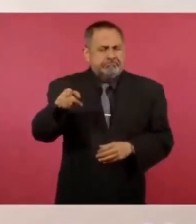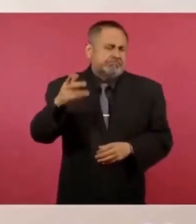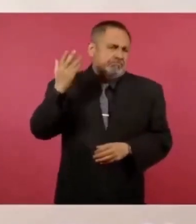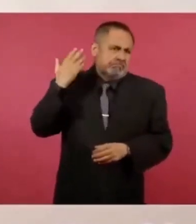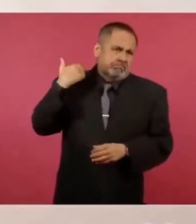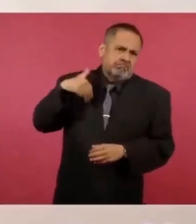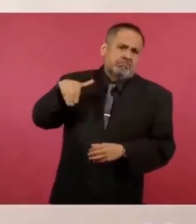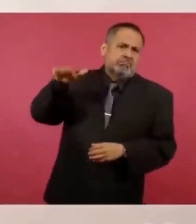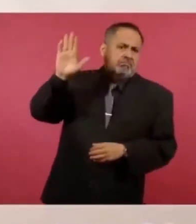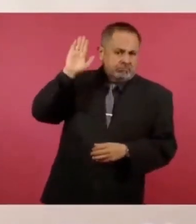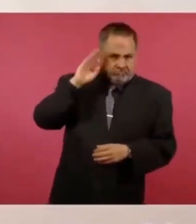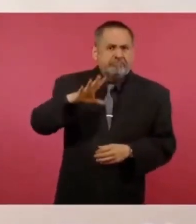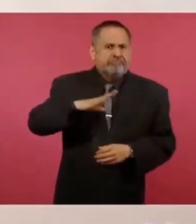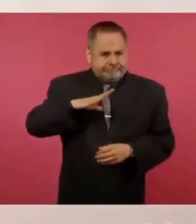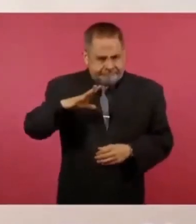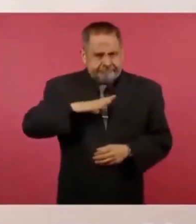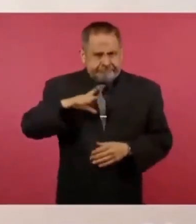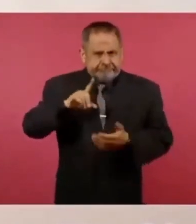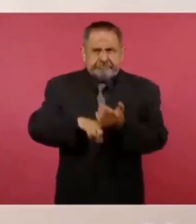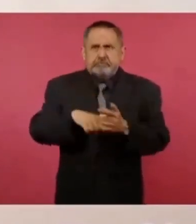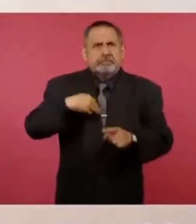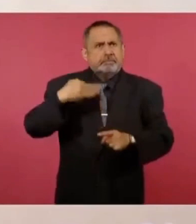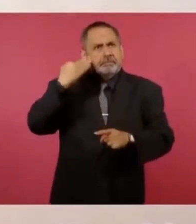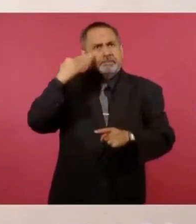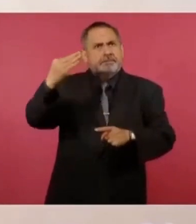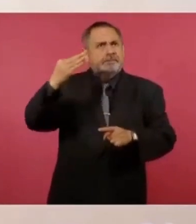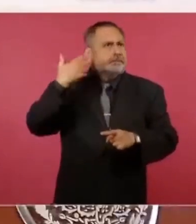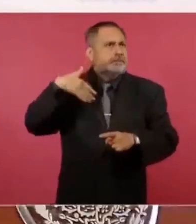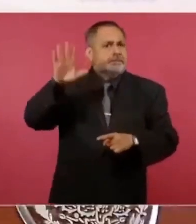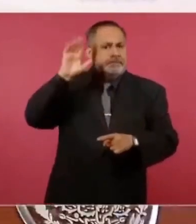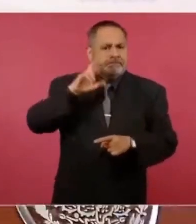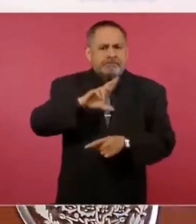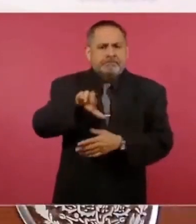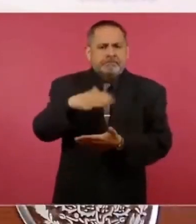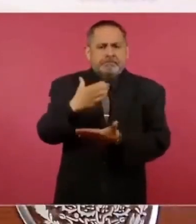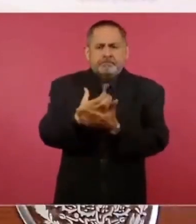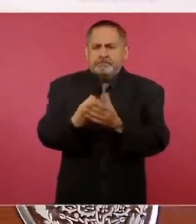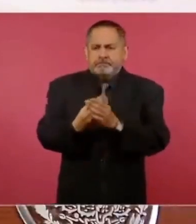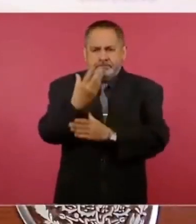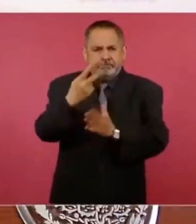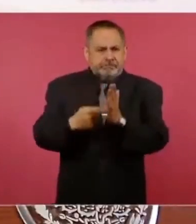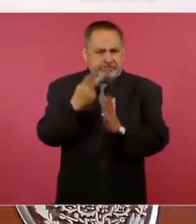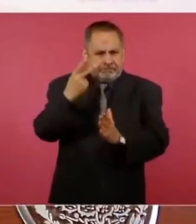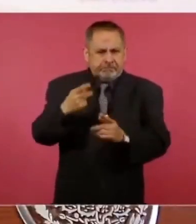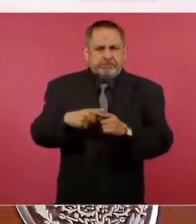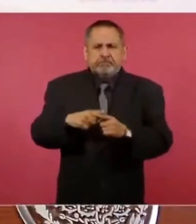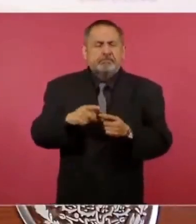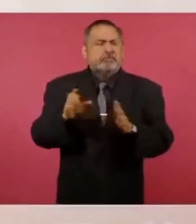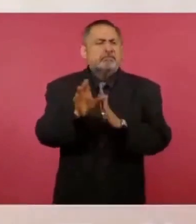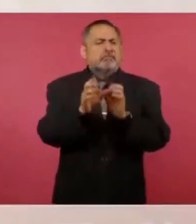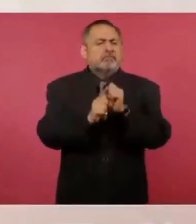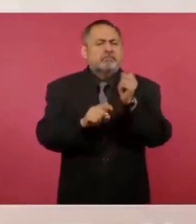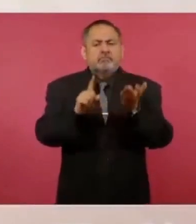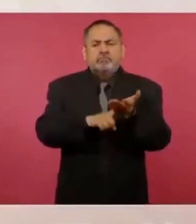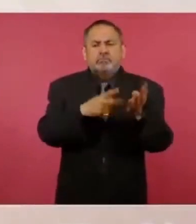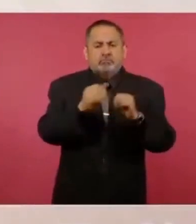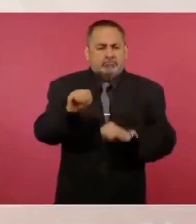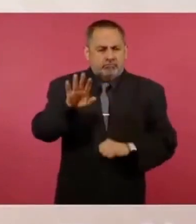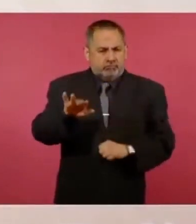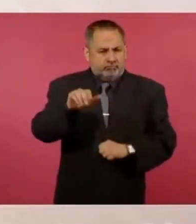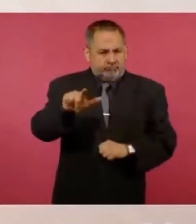llevó a cabo eso en la época de la República Restaurada, en la Constitución del 57